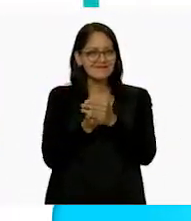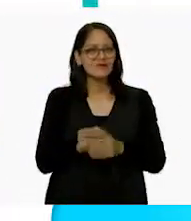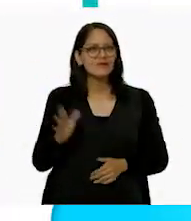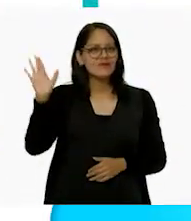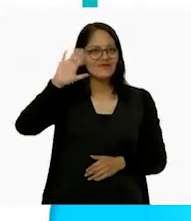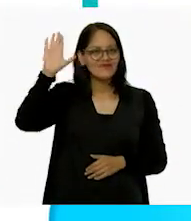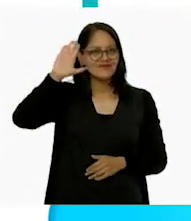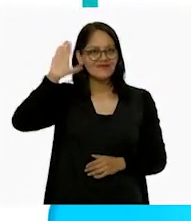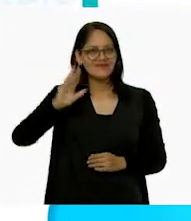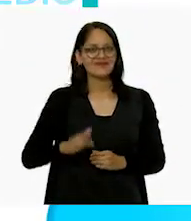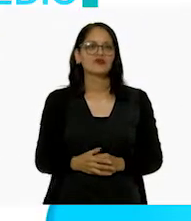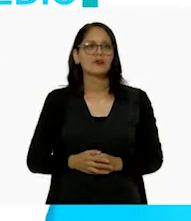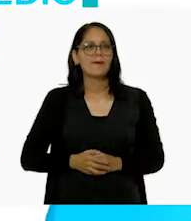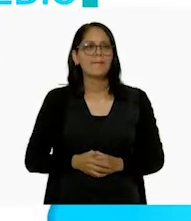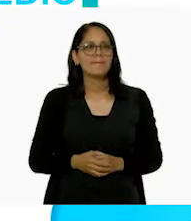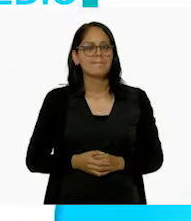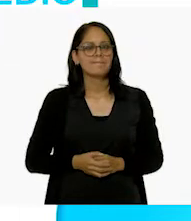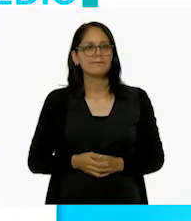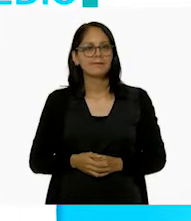Adiós.